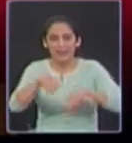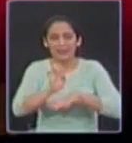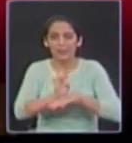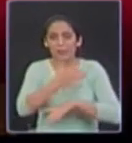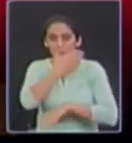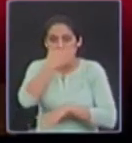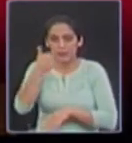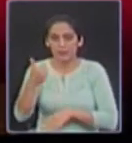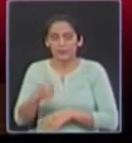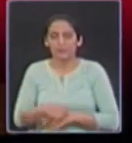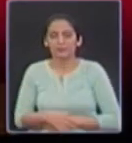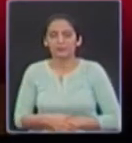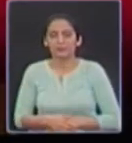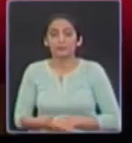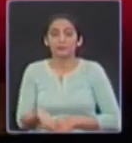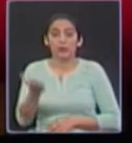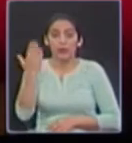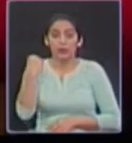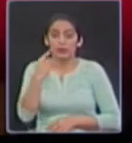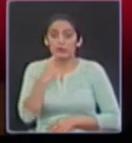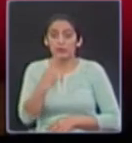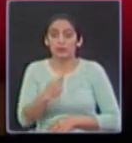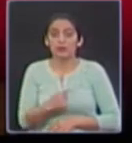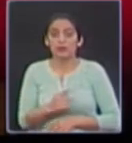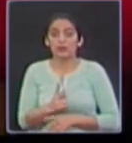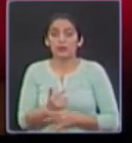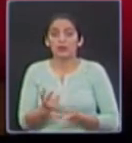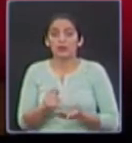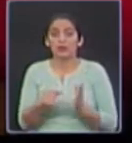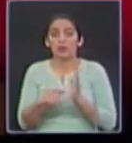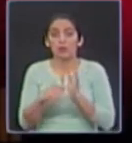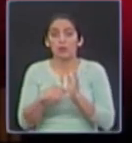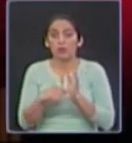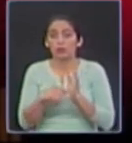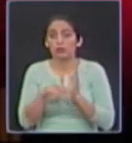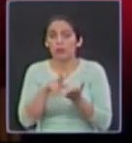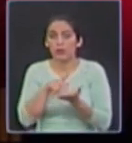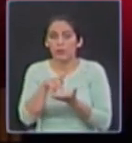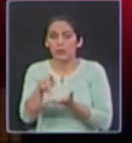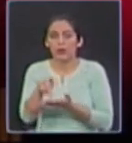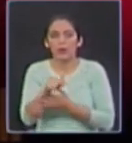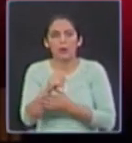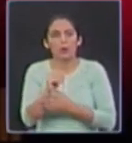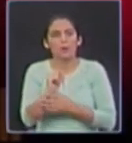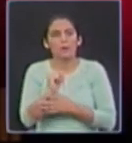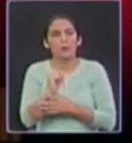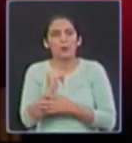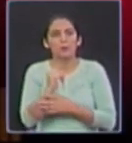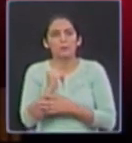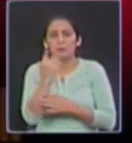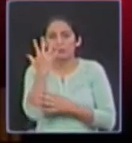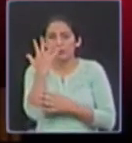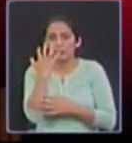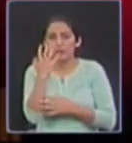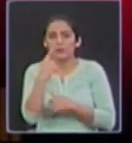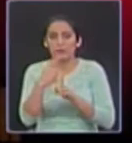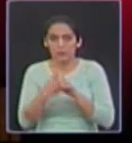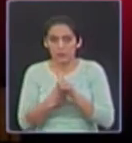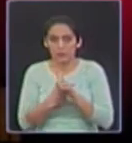estaban aprobadas para 15 meses y ya vamos más de 2 años, o vamos a ir a los 2 años. Justamente eso es uno de los